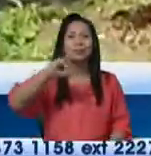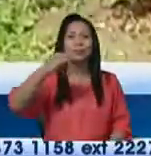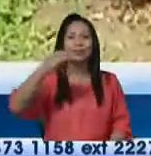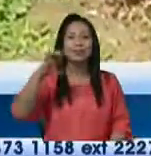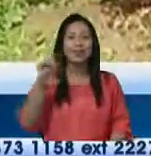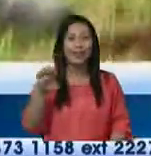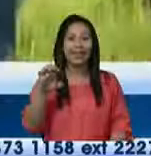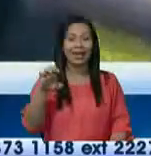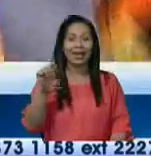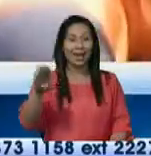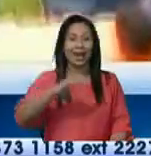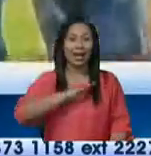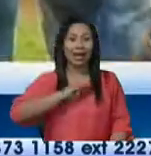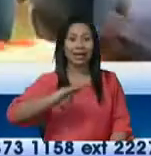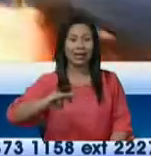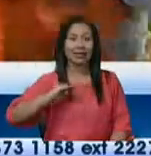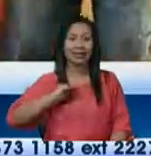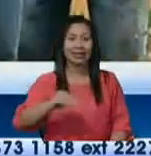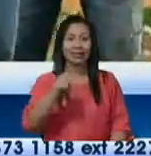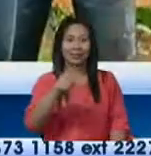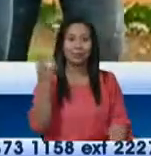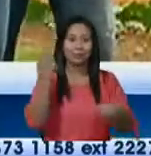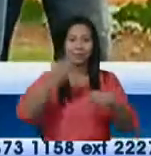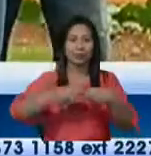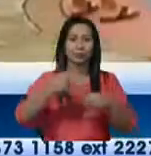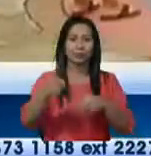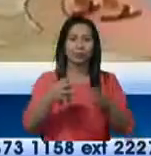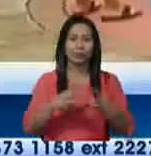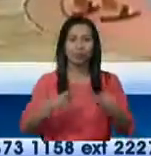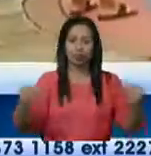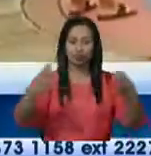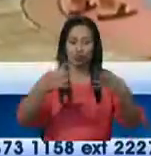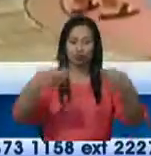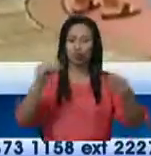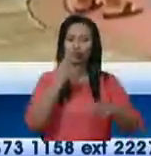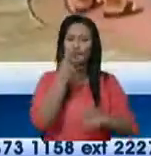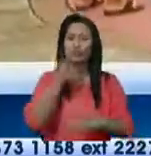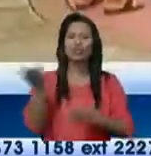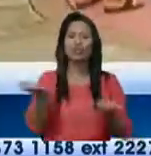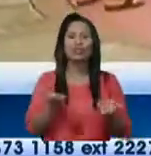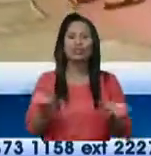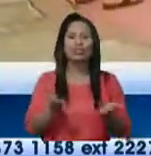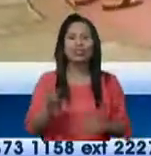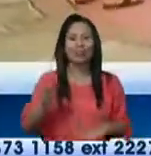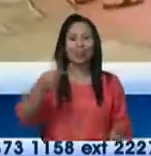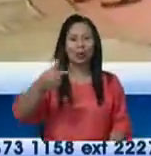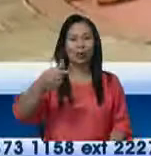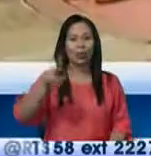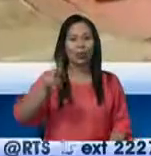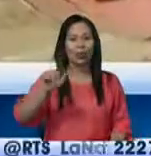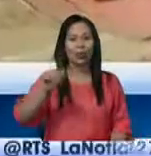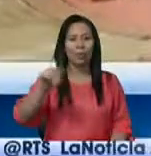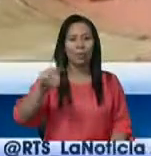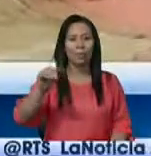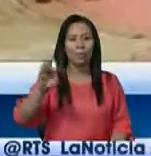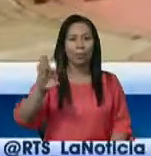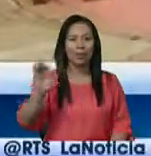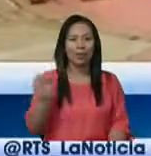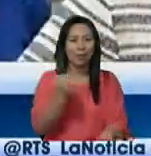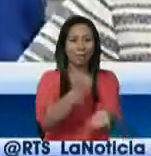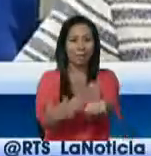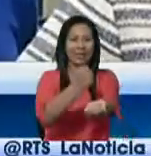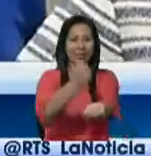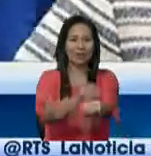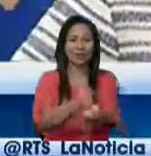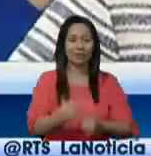los participantes inscritos por el comité de la cooperativa Asad Bucarán en el sector Guamote de la parroquia Pascuales.